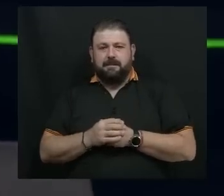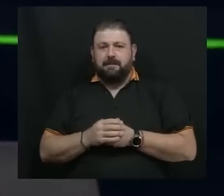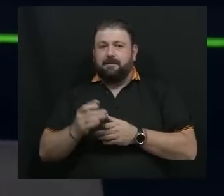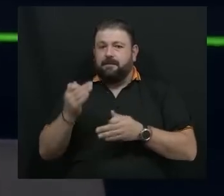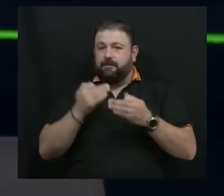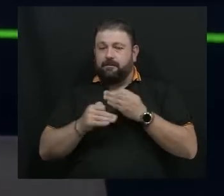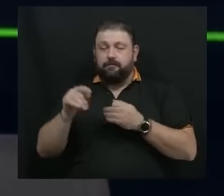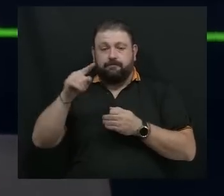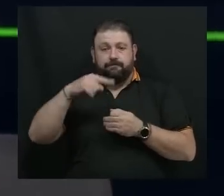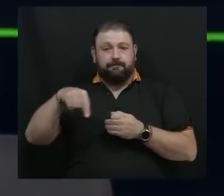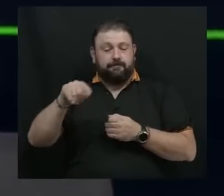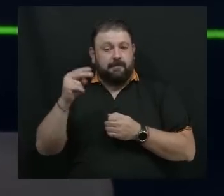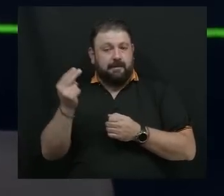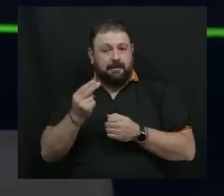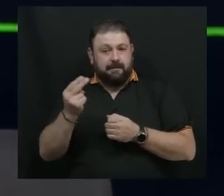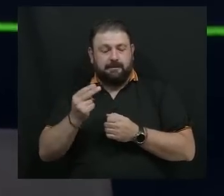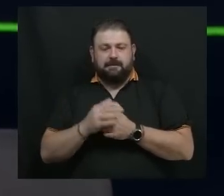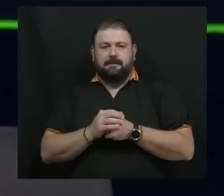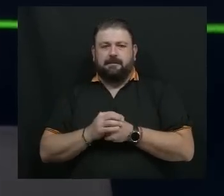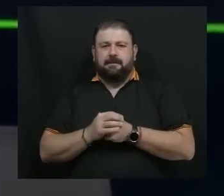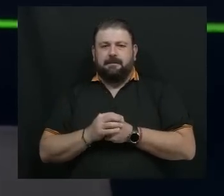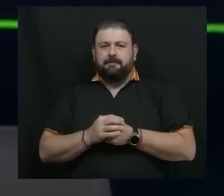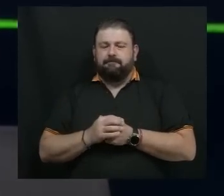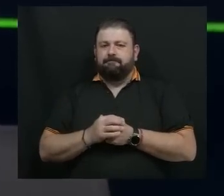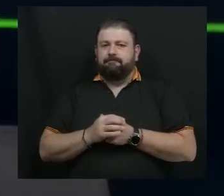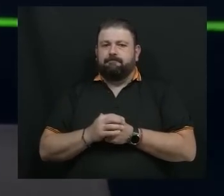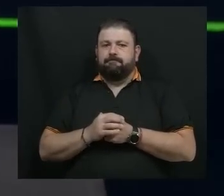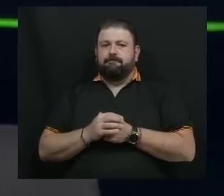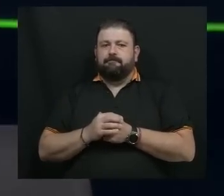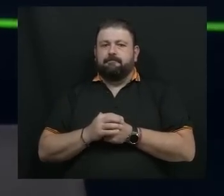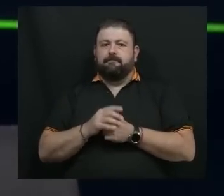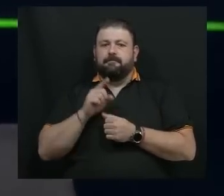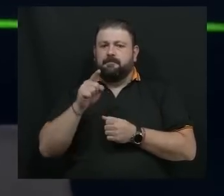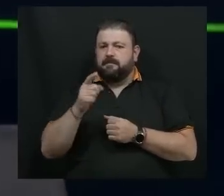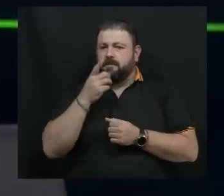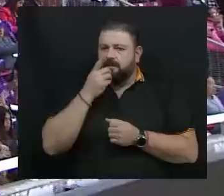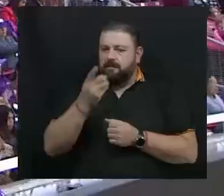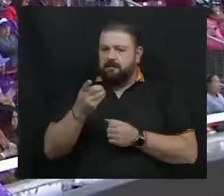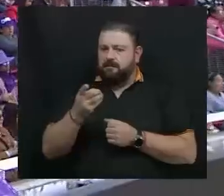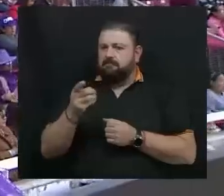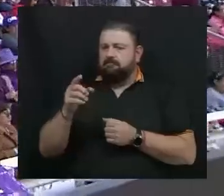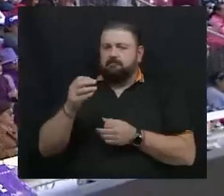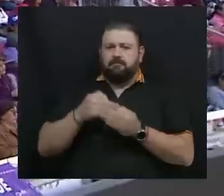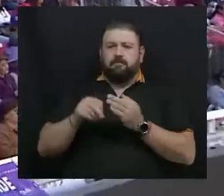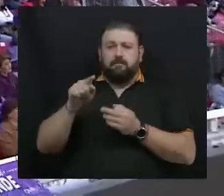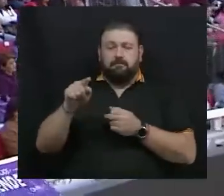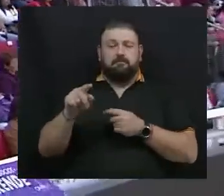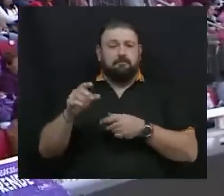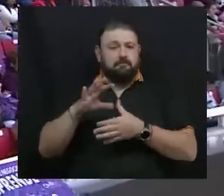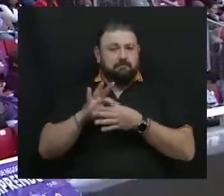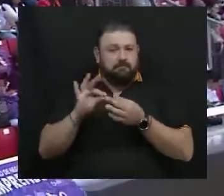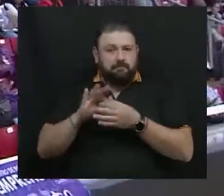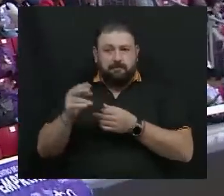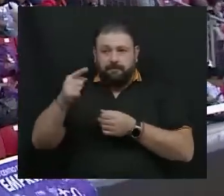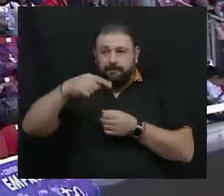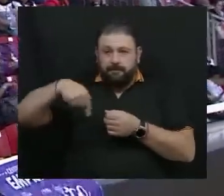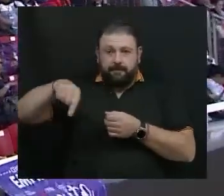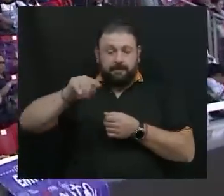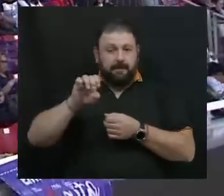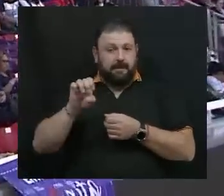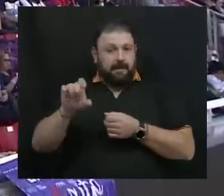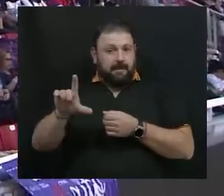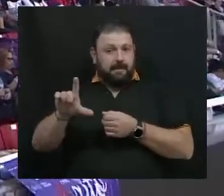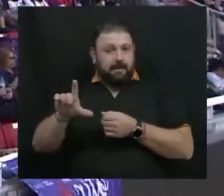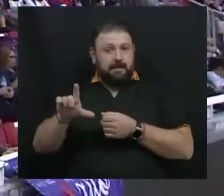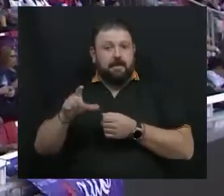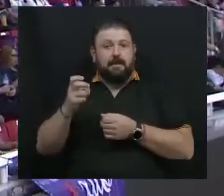que él necesita. ¿Sí? Es decir, tú te vas hasta donde está él y lo traes a donde quieres llevarlo.